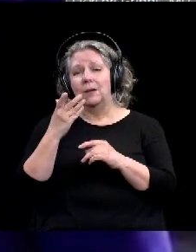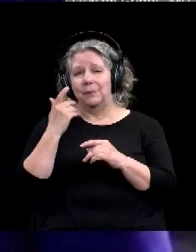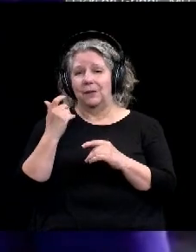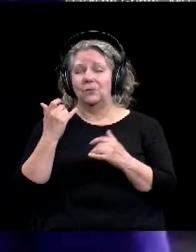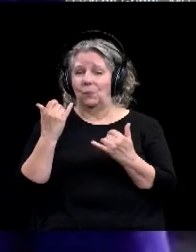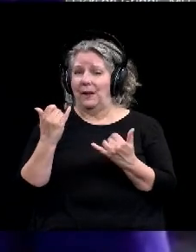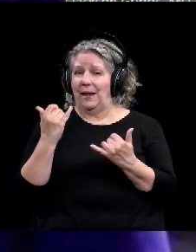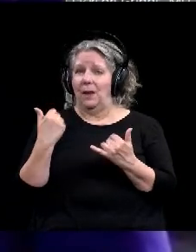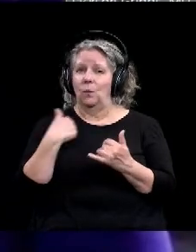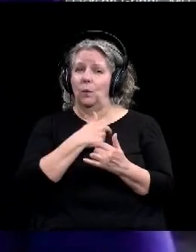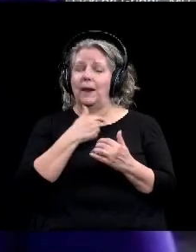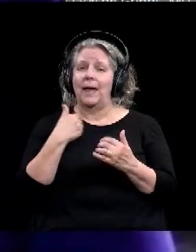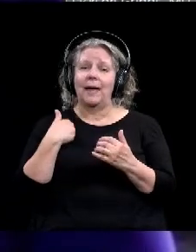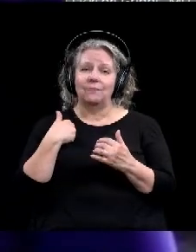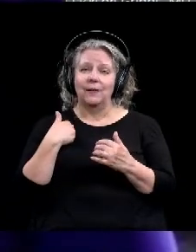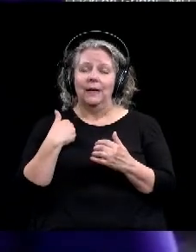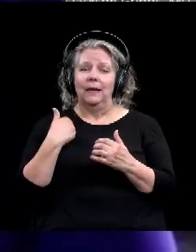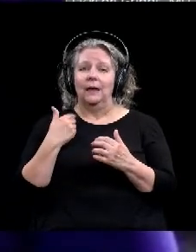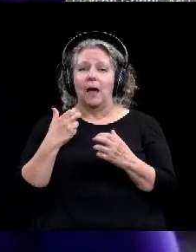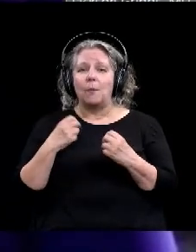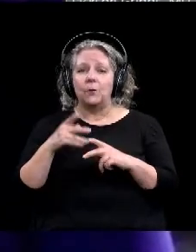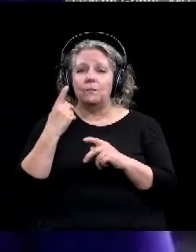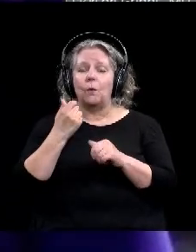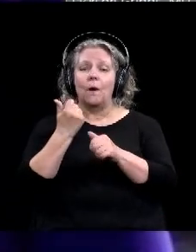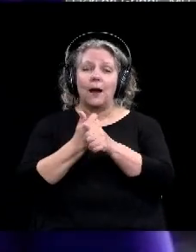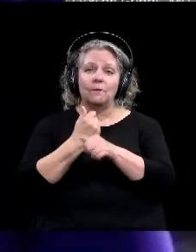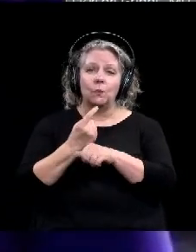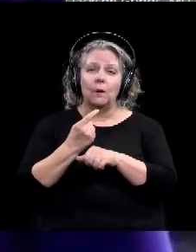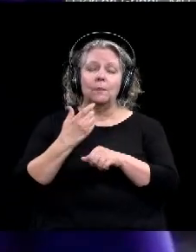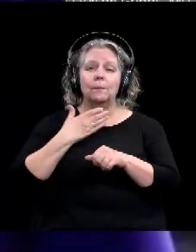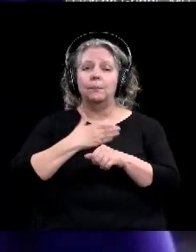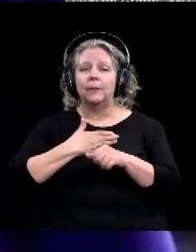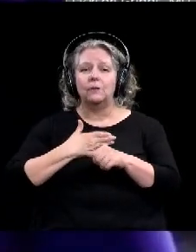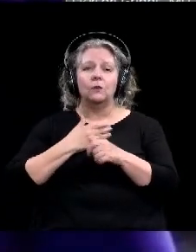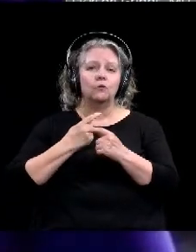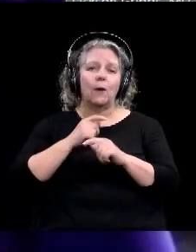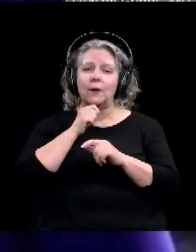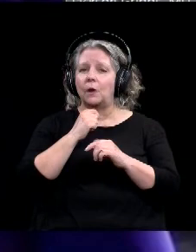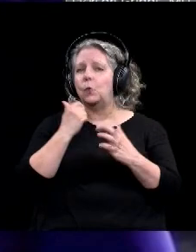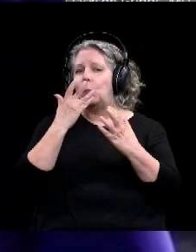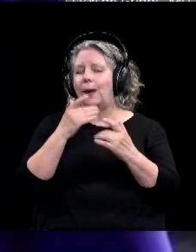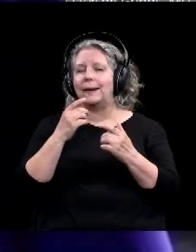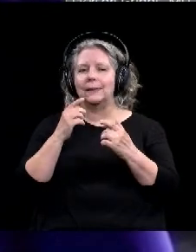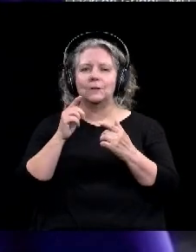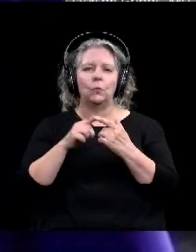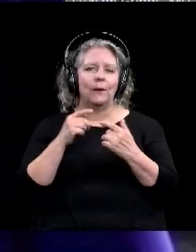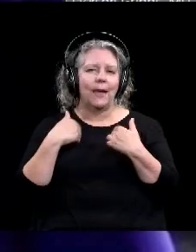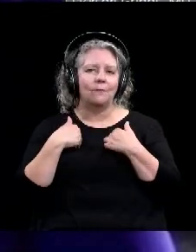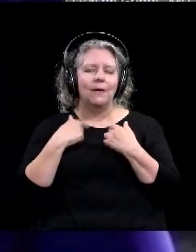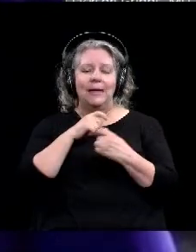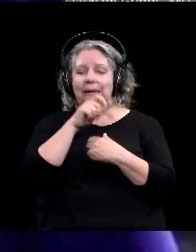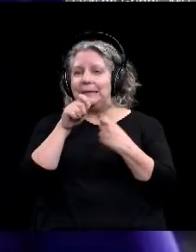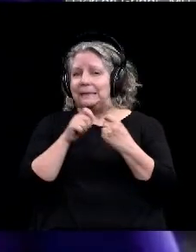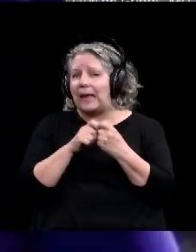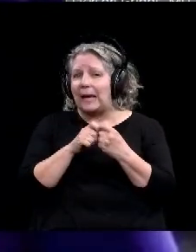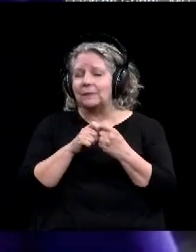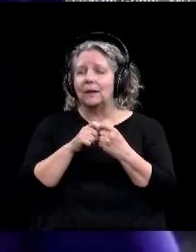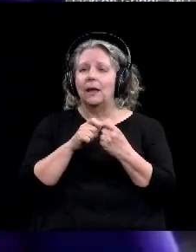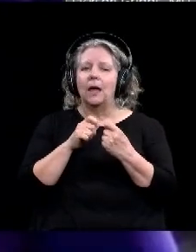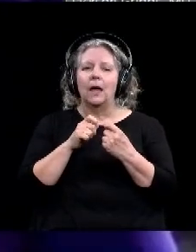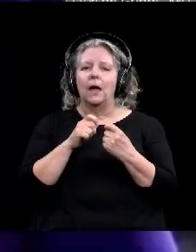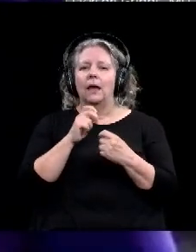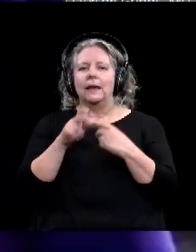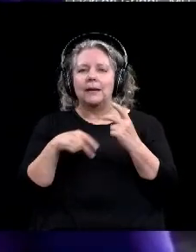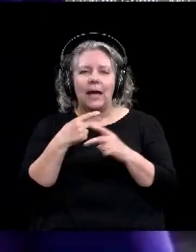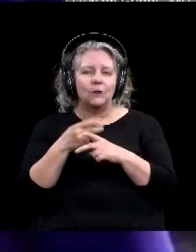por favor no esperen a una u otra vacuna que esté disponible así es que inscríbanse